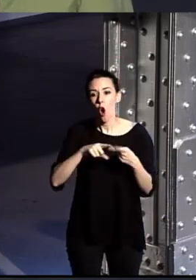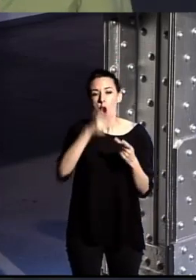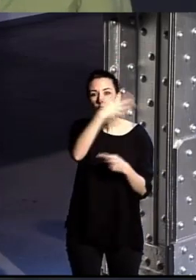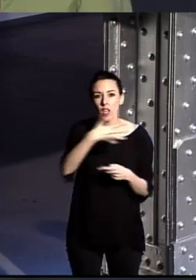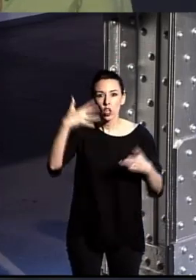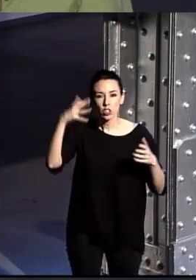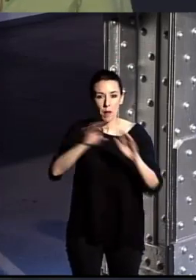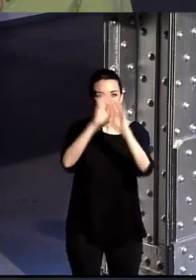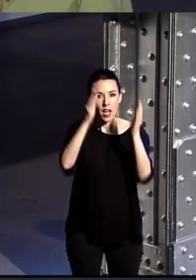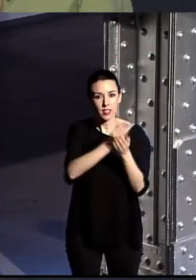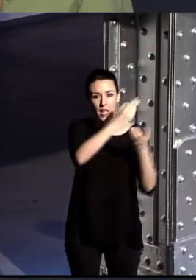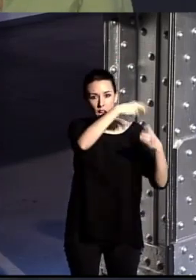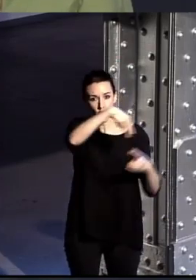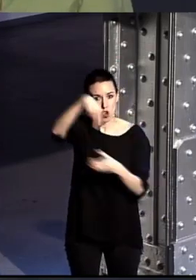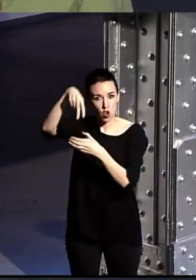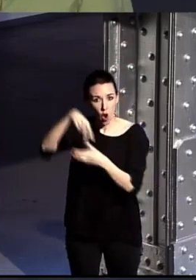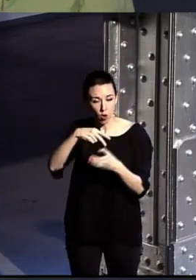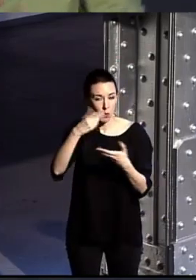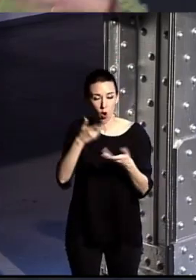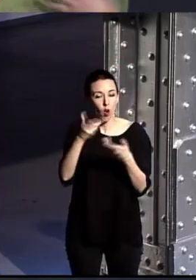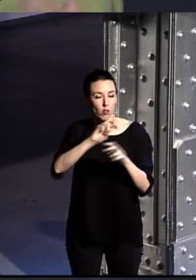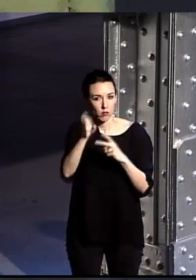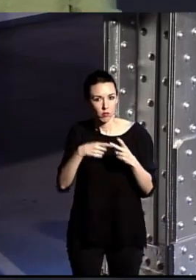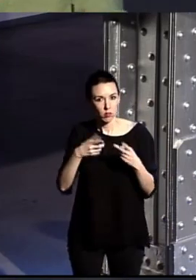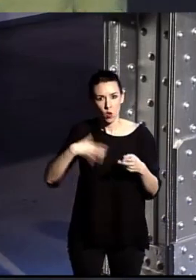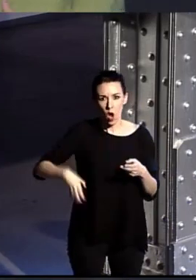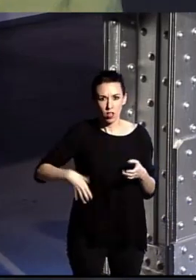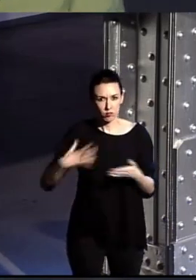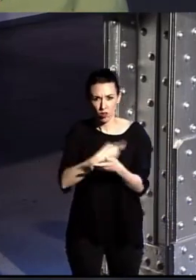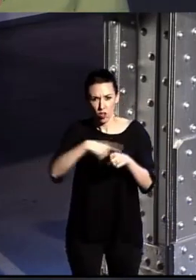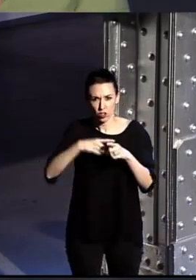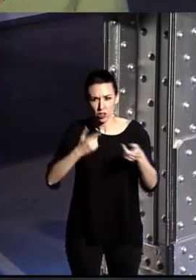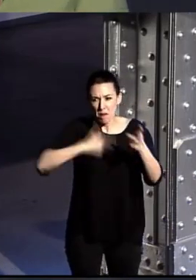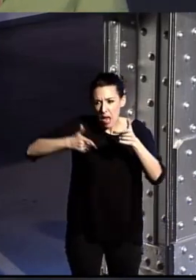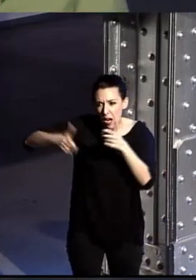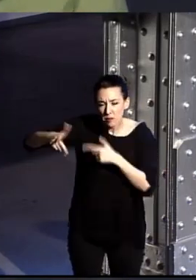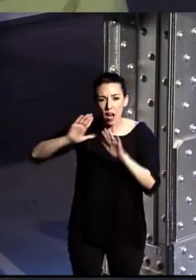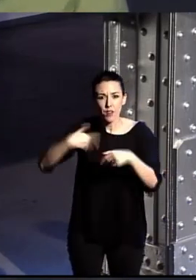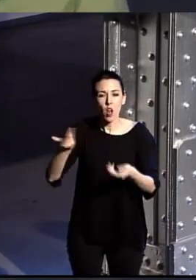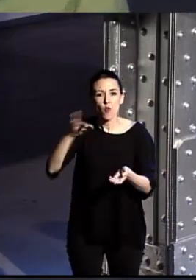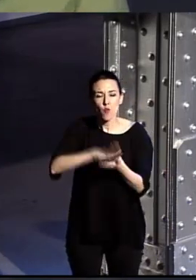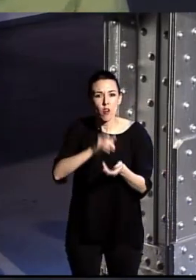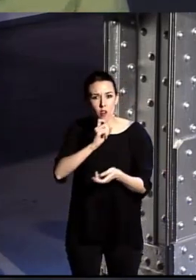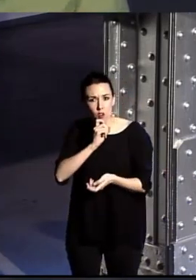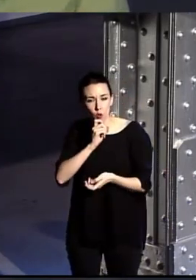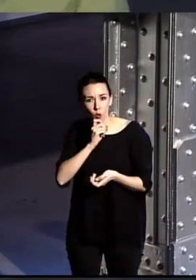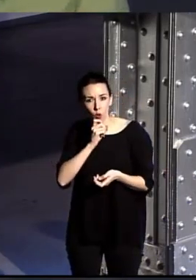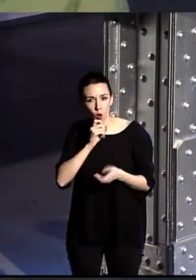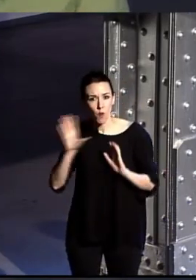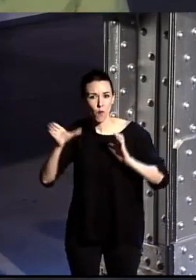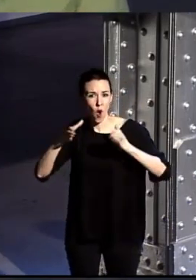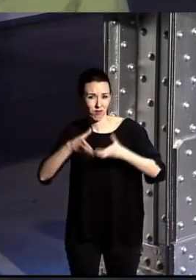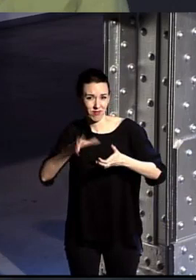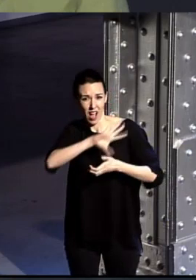globo, y era una mujer extraordinaria, una aristócrata, que se fue, con todos sus bártulos y hacía grandes viajes, que al final murió atacada por una tribu